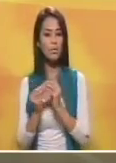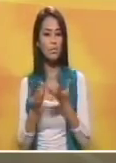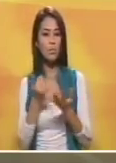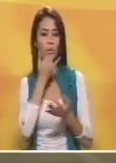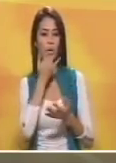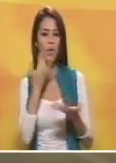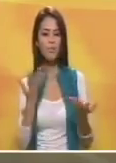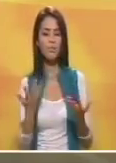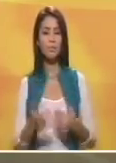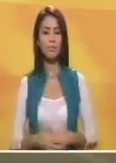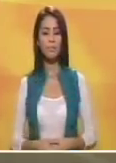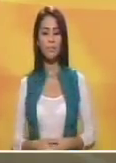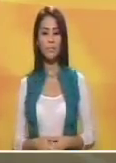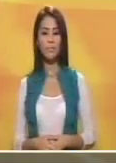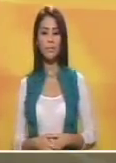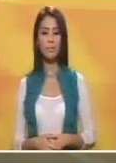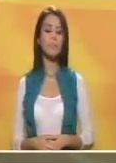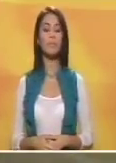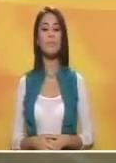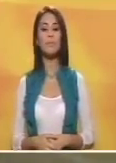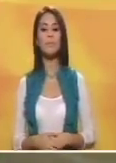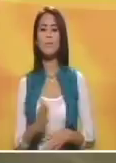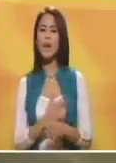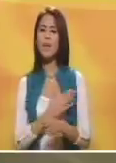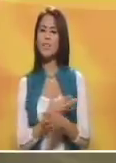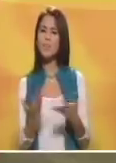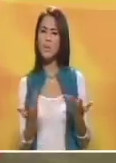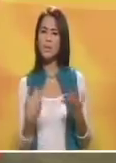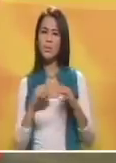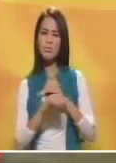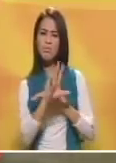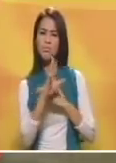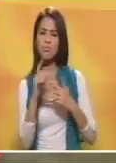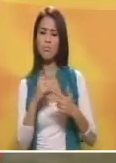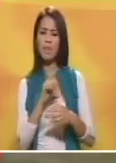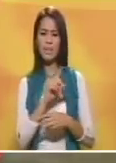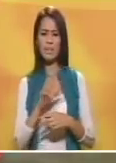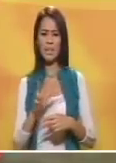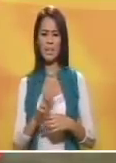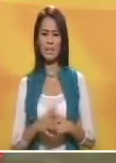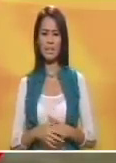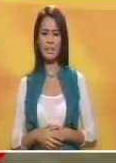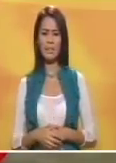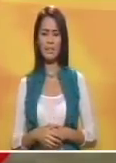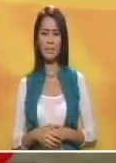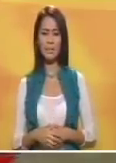error. ¿En el principio cuándo? Porque la lámina decía 13.